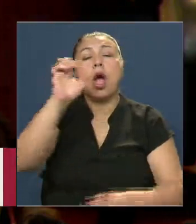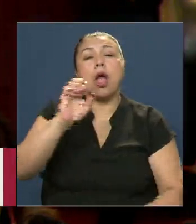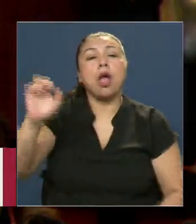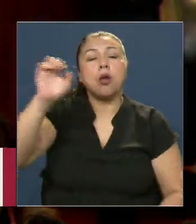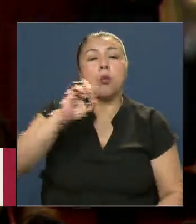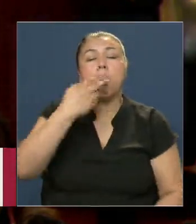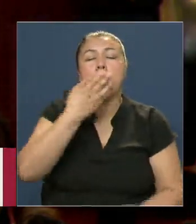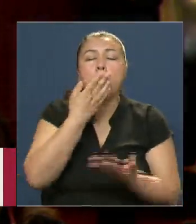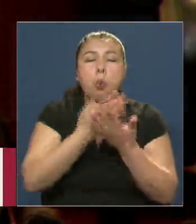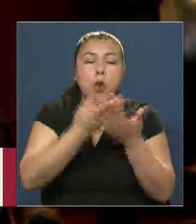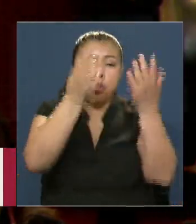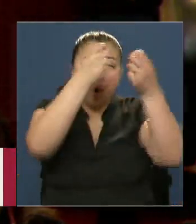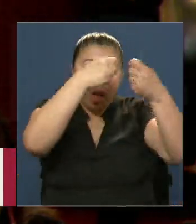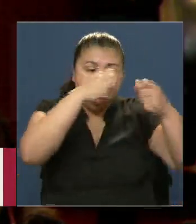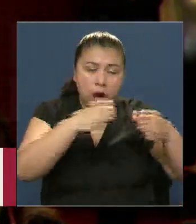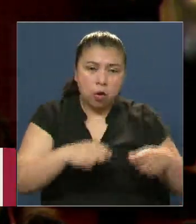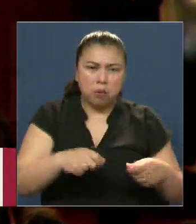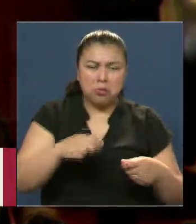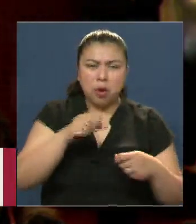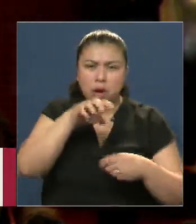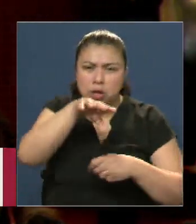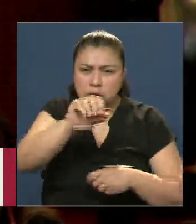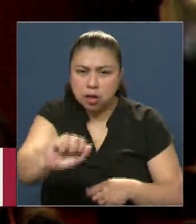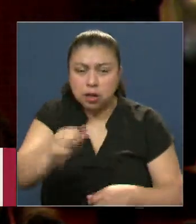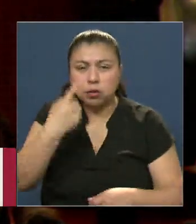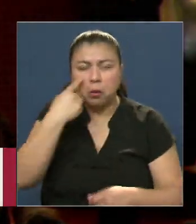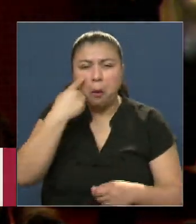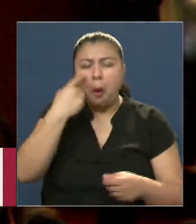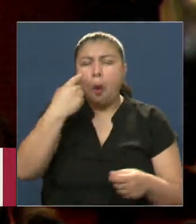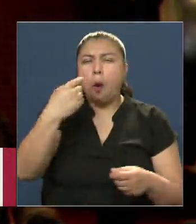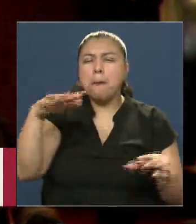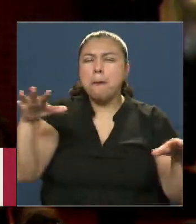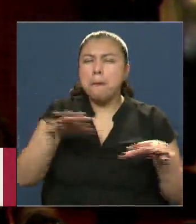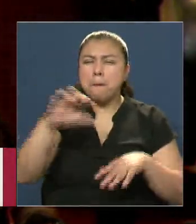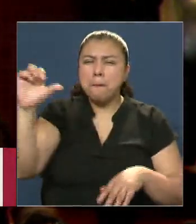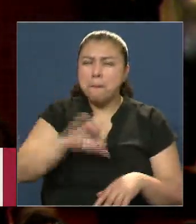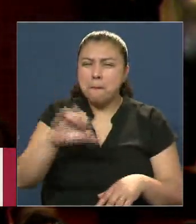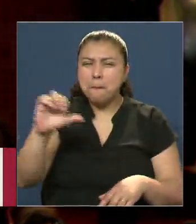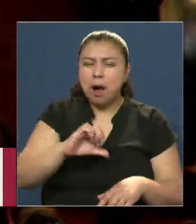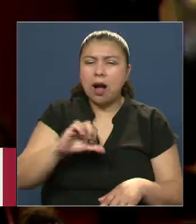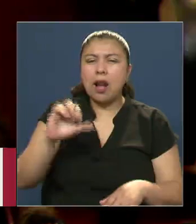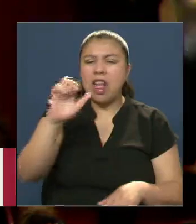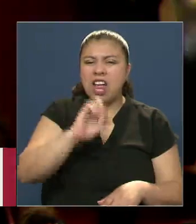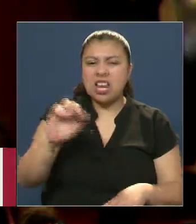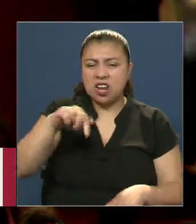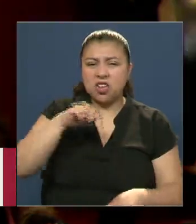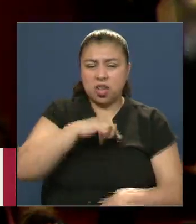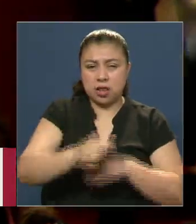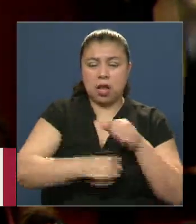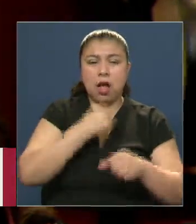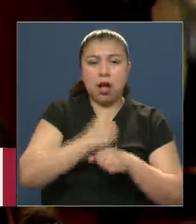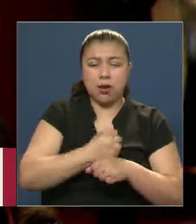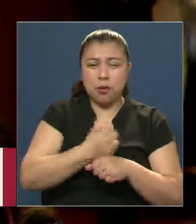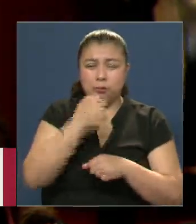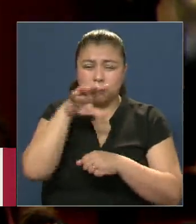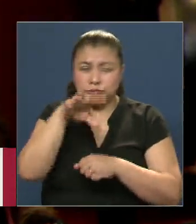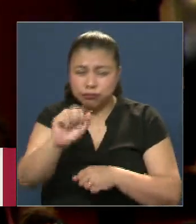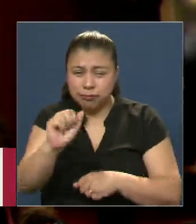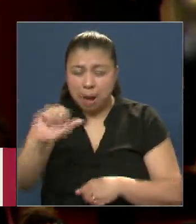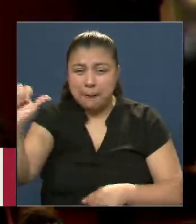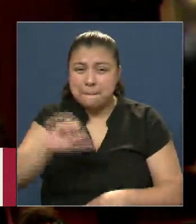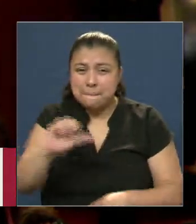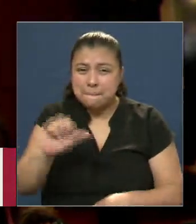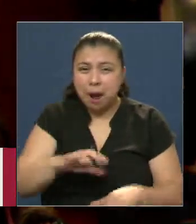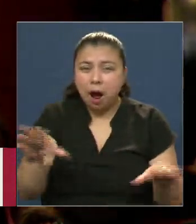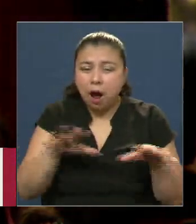evaluación y detectó un mal uso de este sistema en enero de este año. Corresponde recordar que a